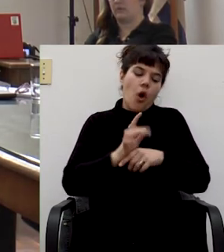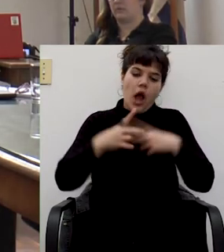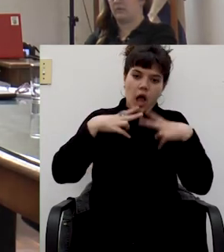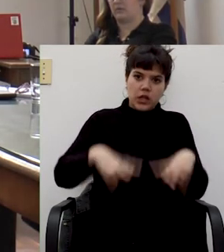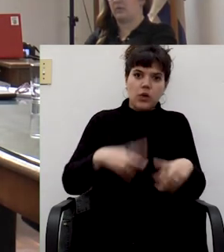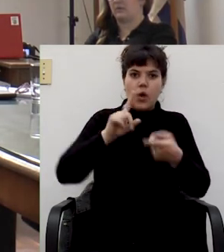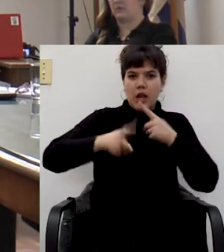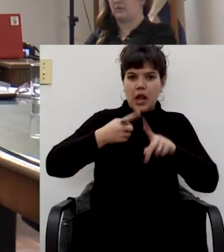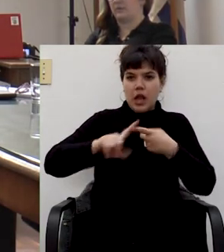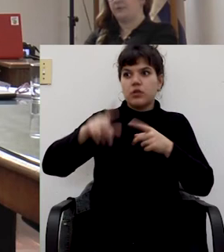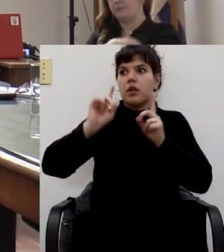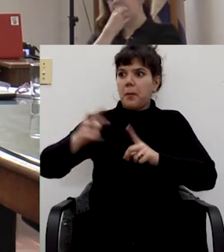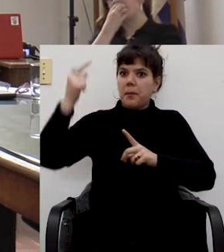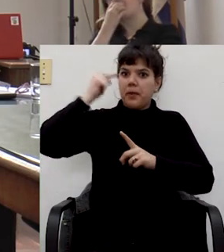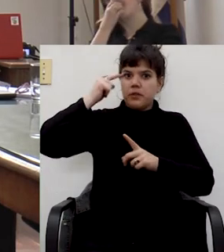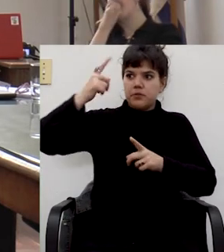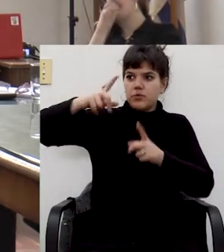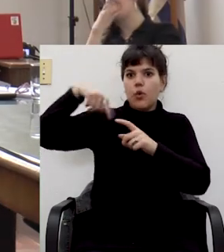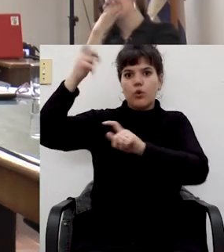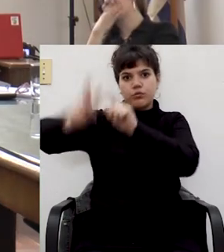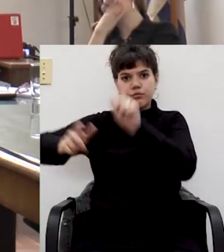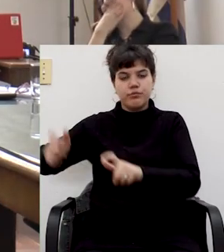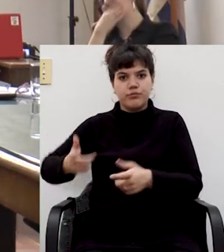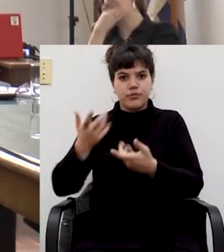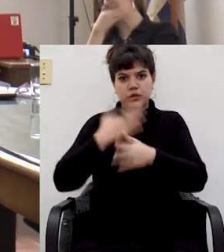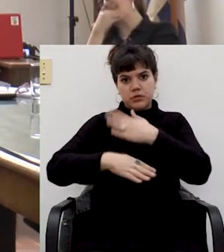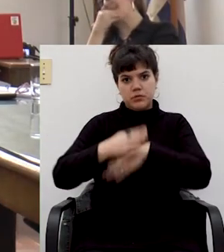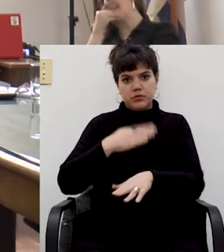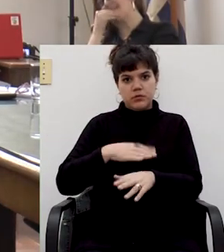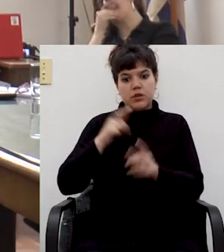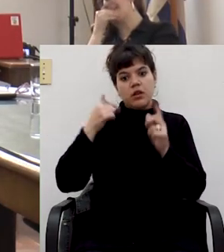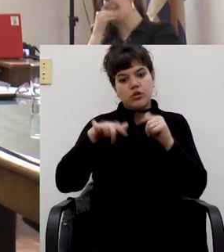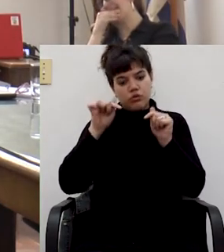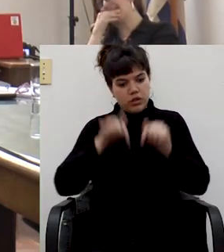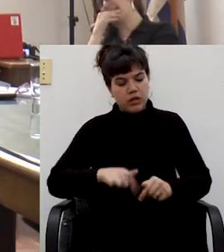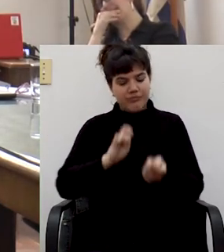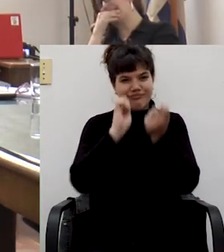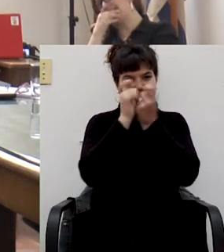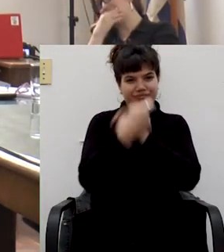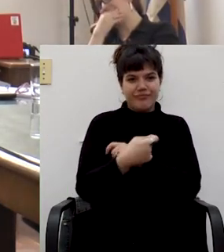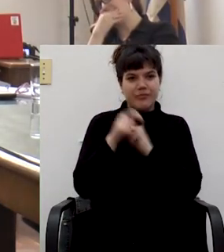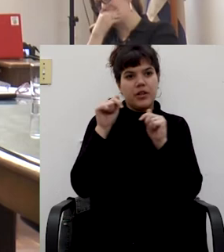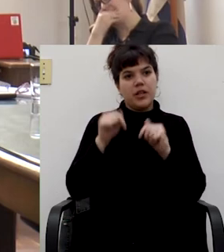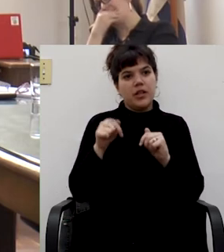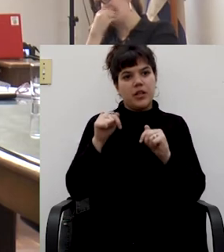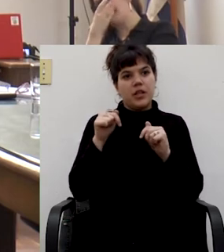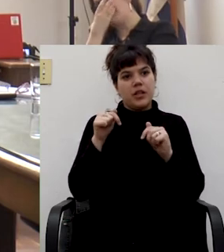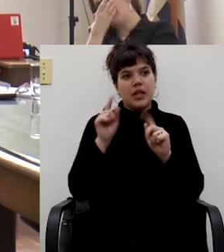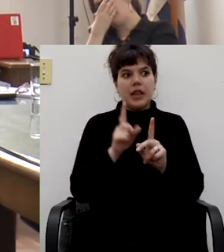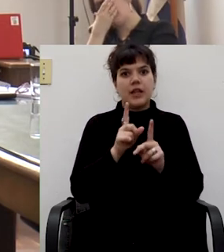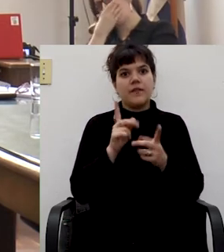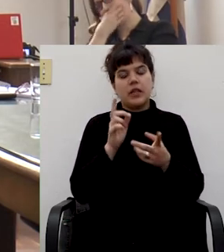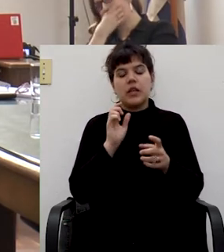tenemos en relación y los pensamientos que tenemos en relación a las personas con discapacidad, ¿no? Y esto es, esta transformación es la que tenemos